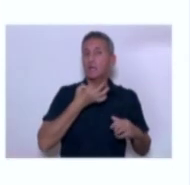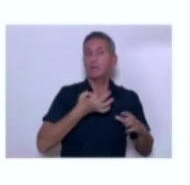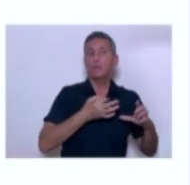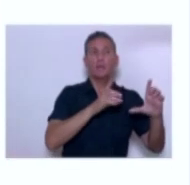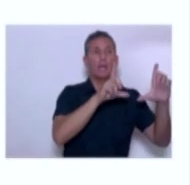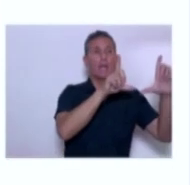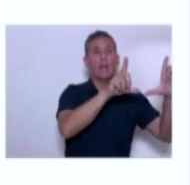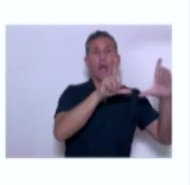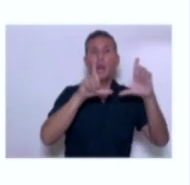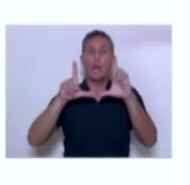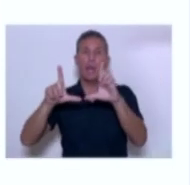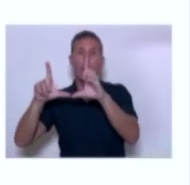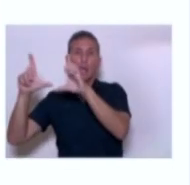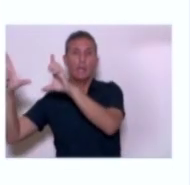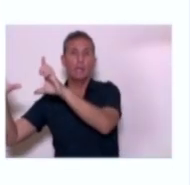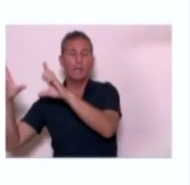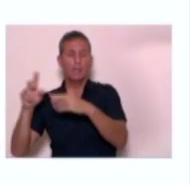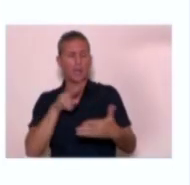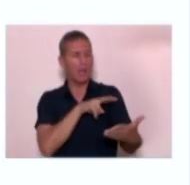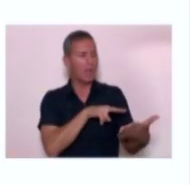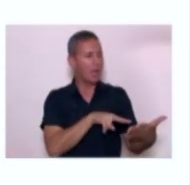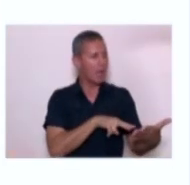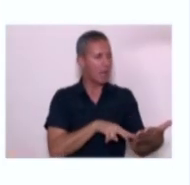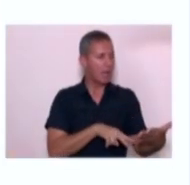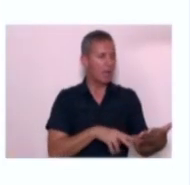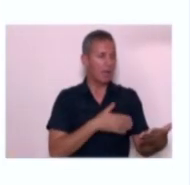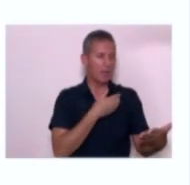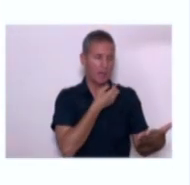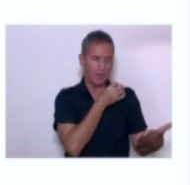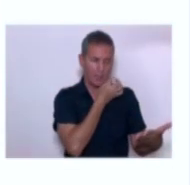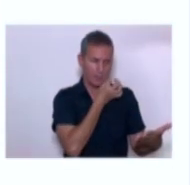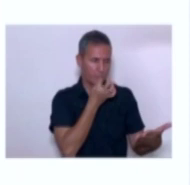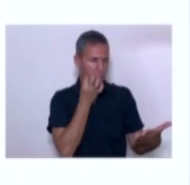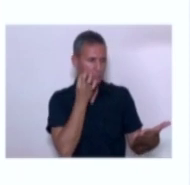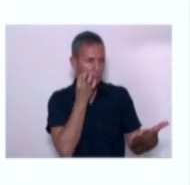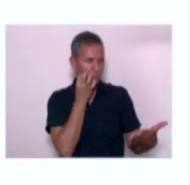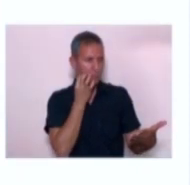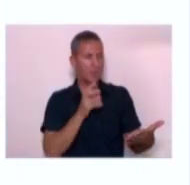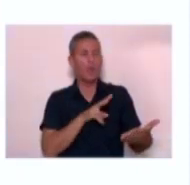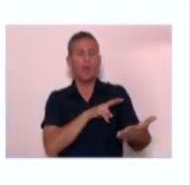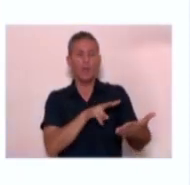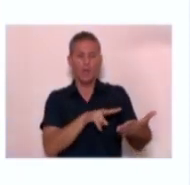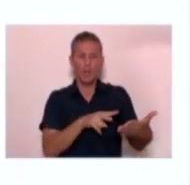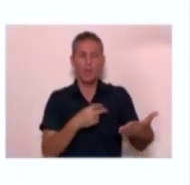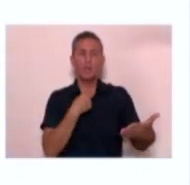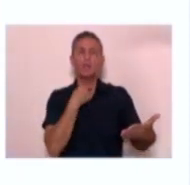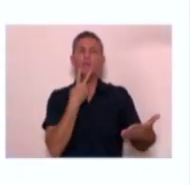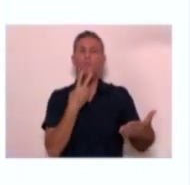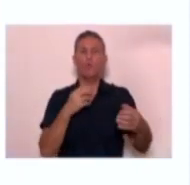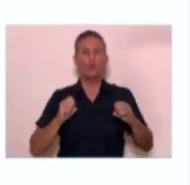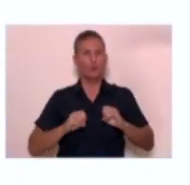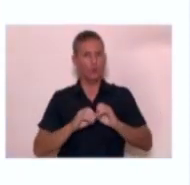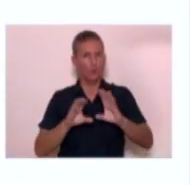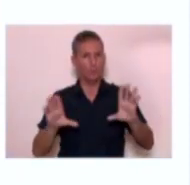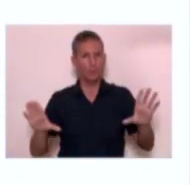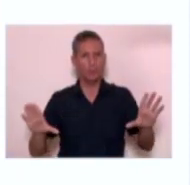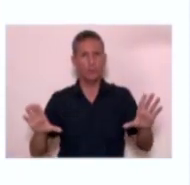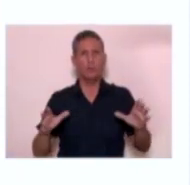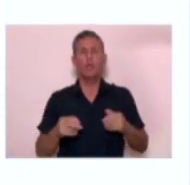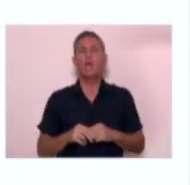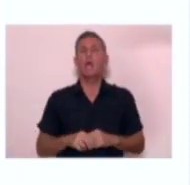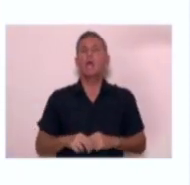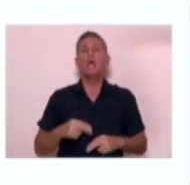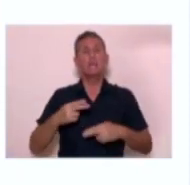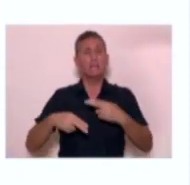¿Qué actividades pueden realizar? Bueno, localizar los textos en el índice del libro, observar y describir las láminas